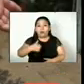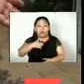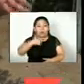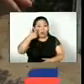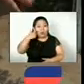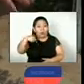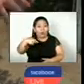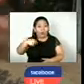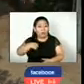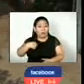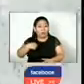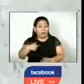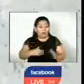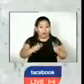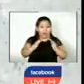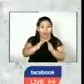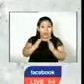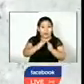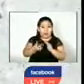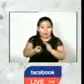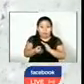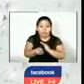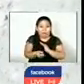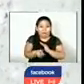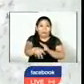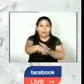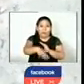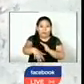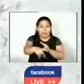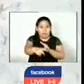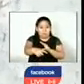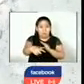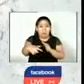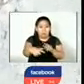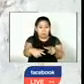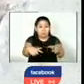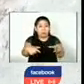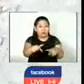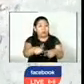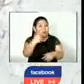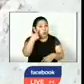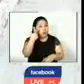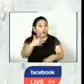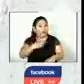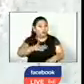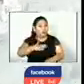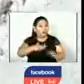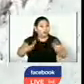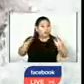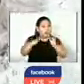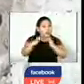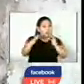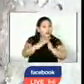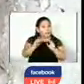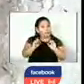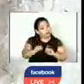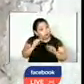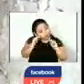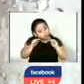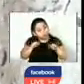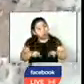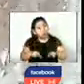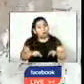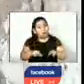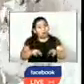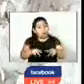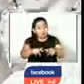caso yo en mi casa donde yo habito es la que como que está un poco más afectada porque se podía ver que cuando se hizo